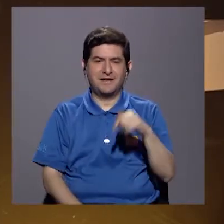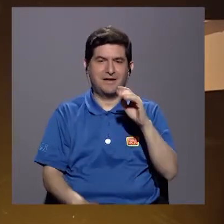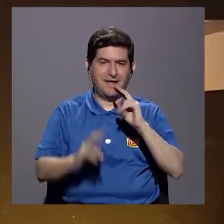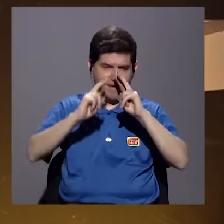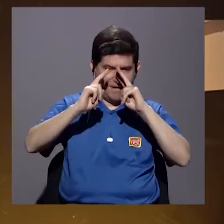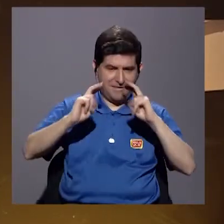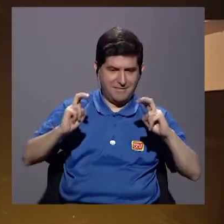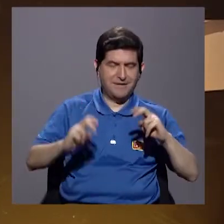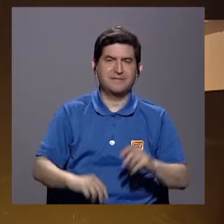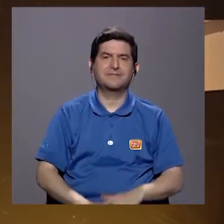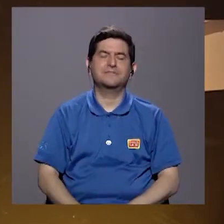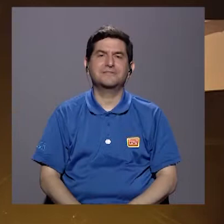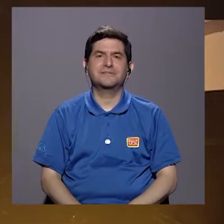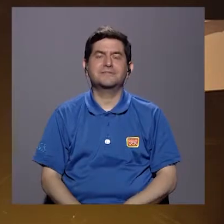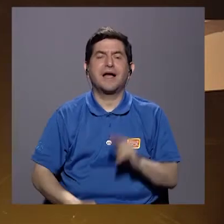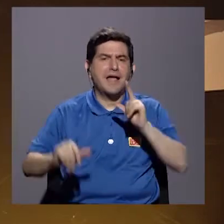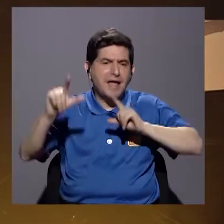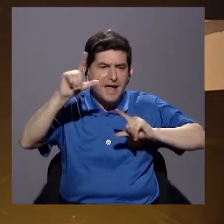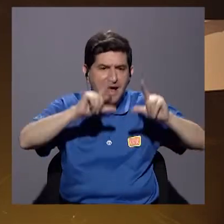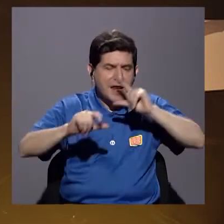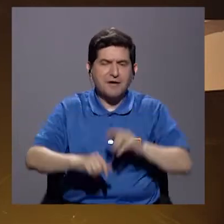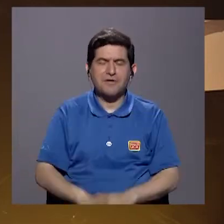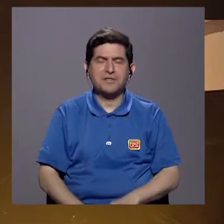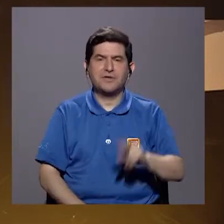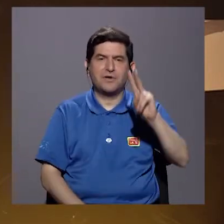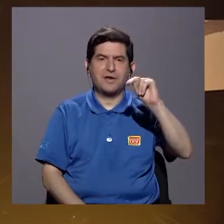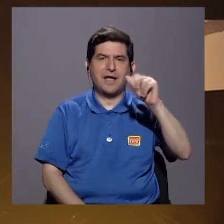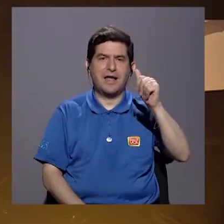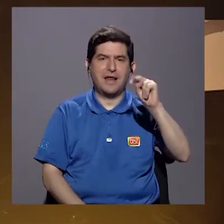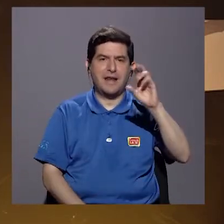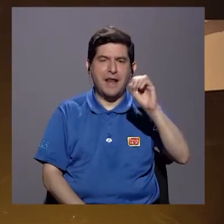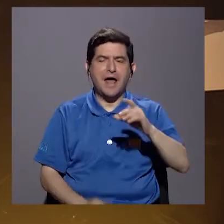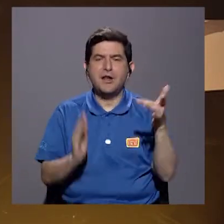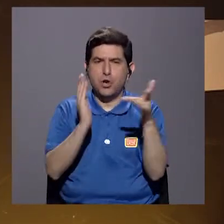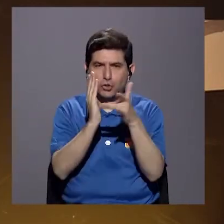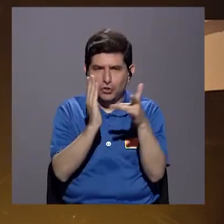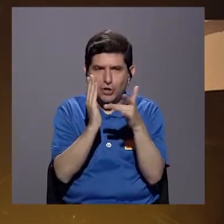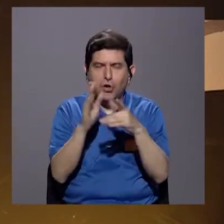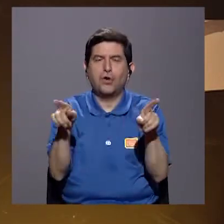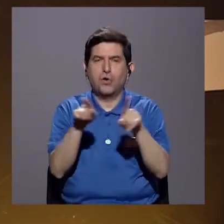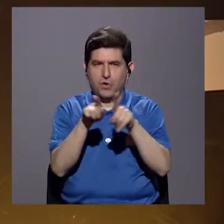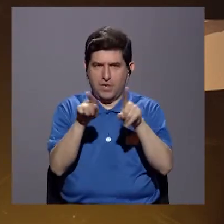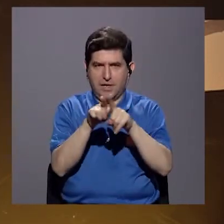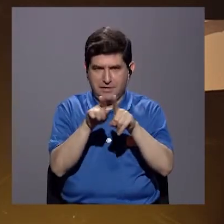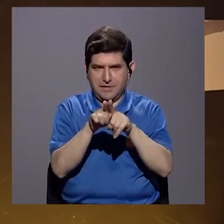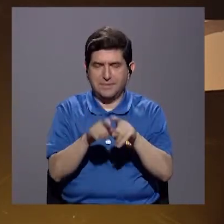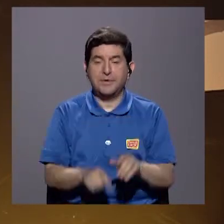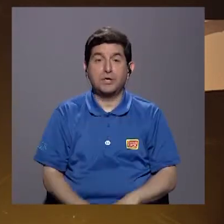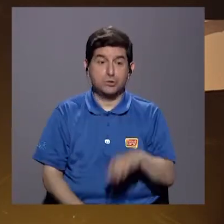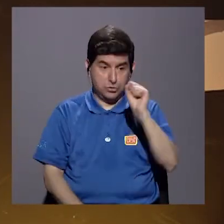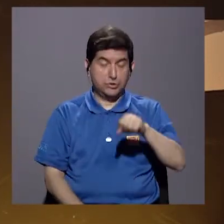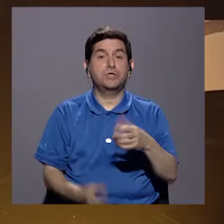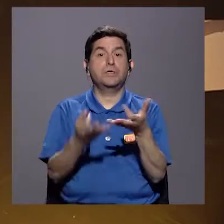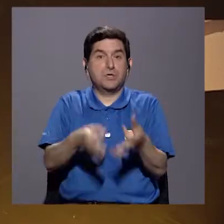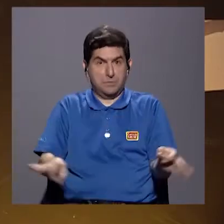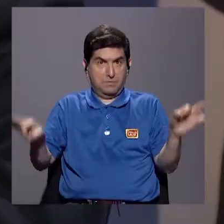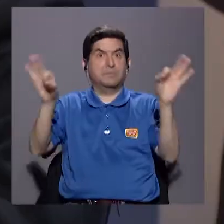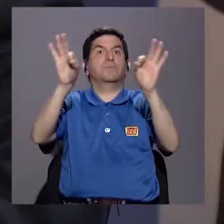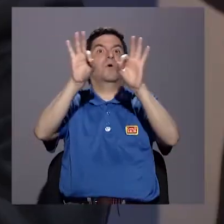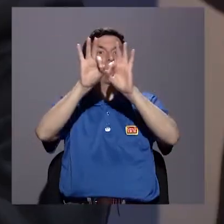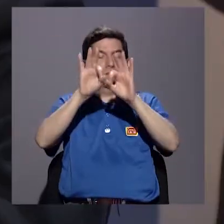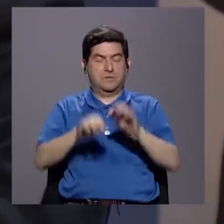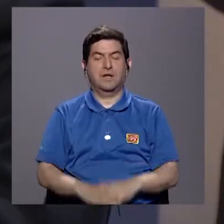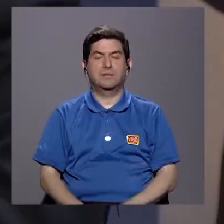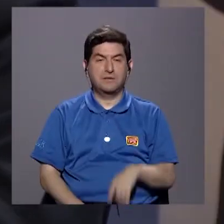en este análisis, el laboratorio de nanotecnología, tengo entendido que también es otro de los... ese es